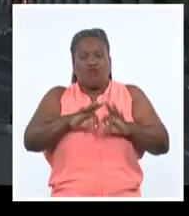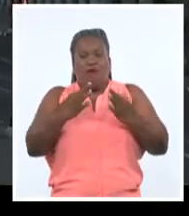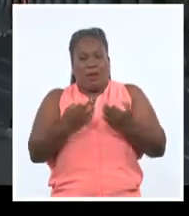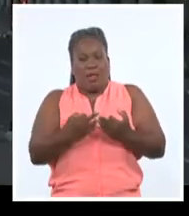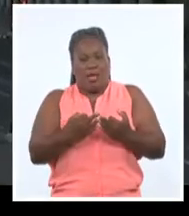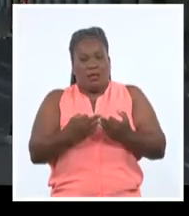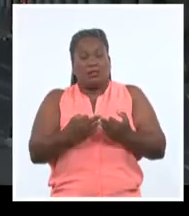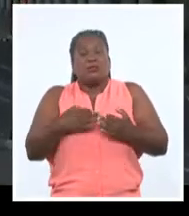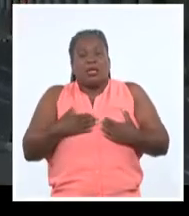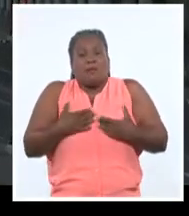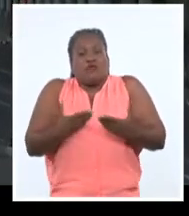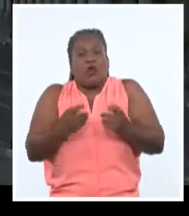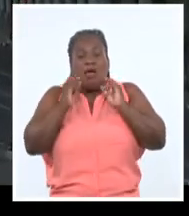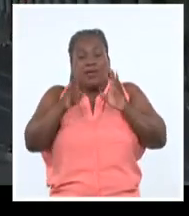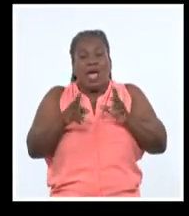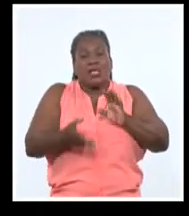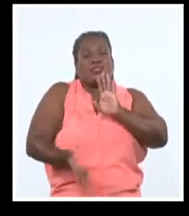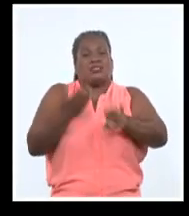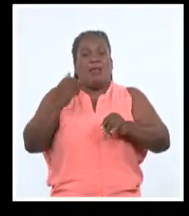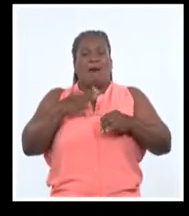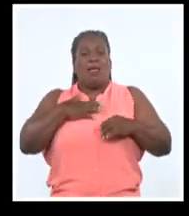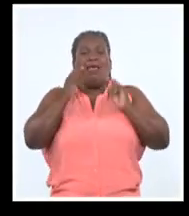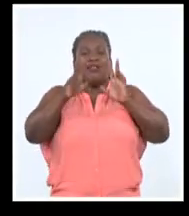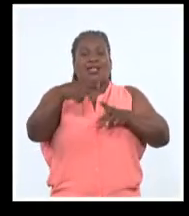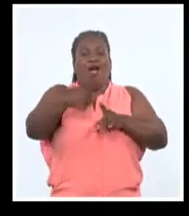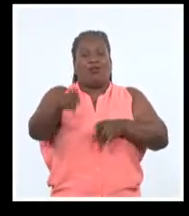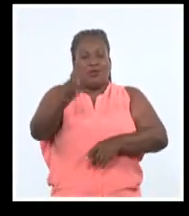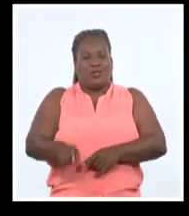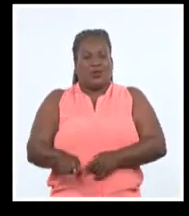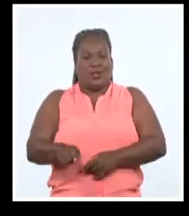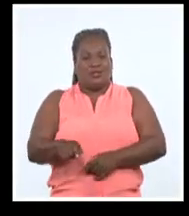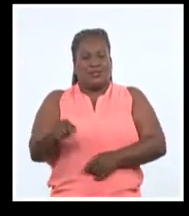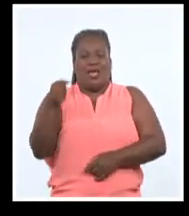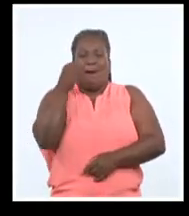para salvar otras. Irina Martínez Odio, Sistema Informativo de la Televisión Cubana.